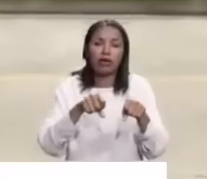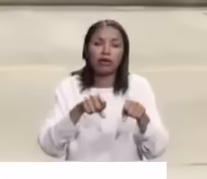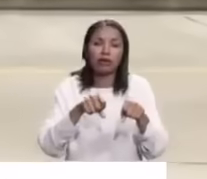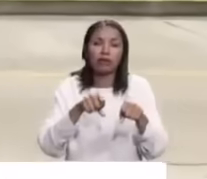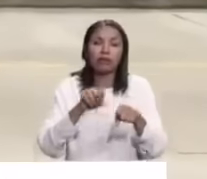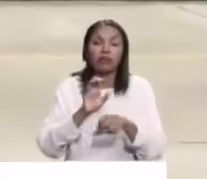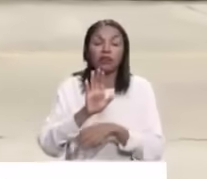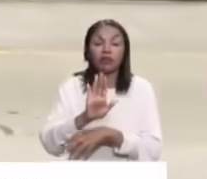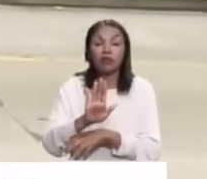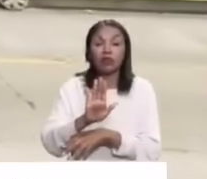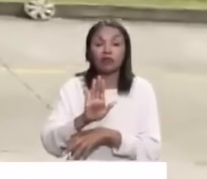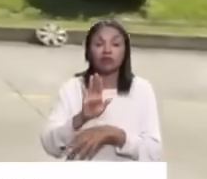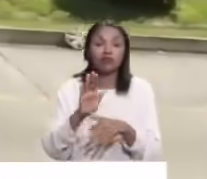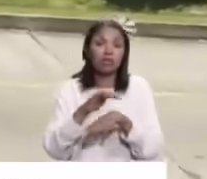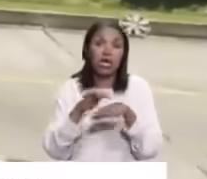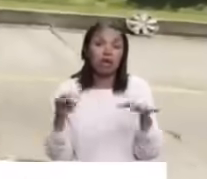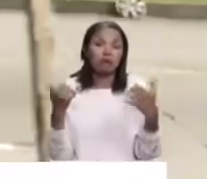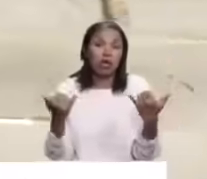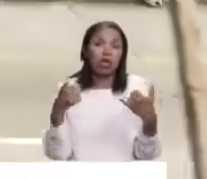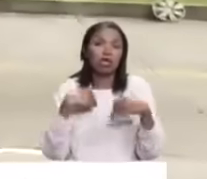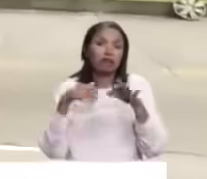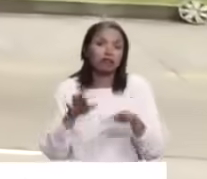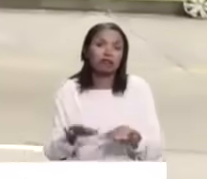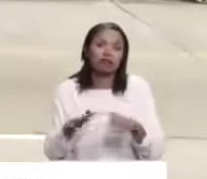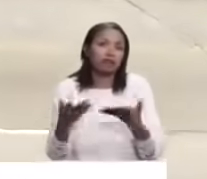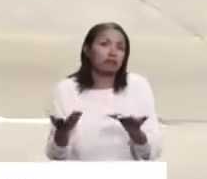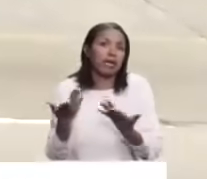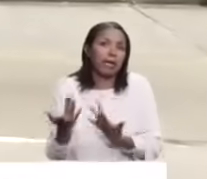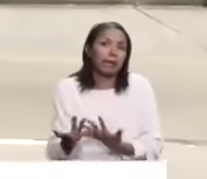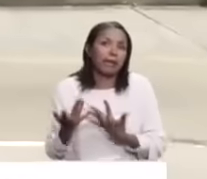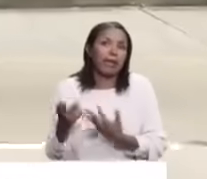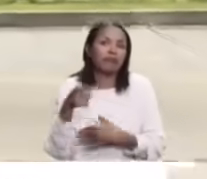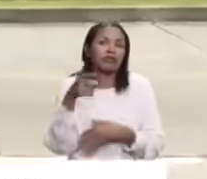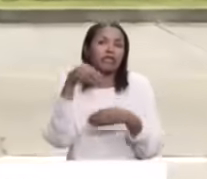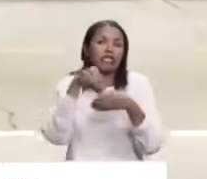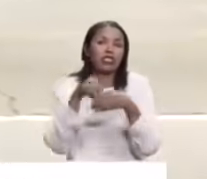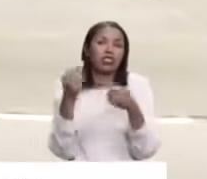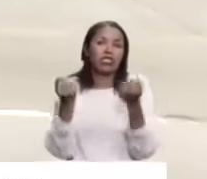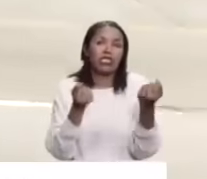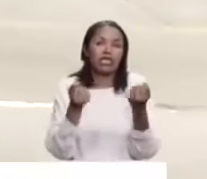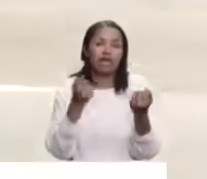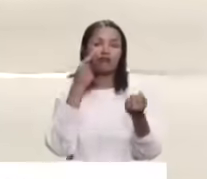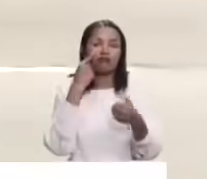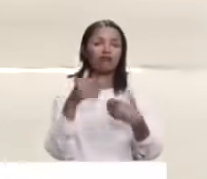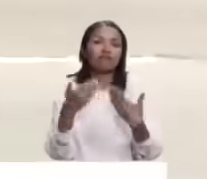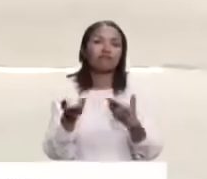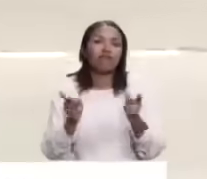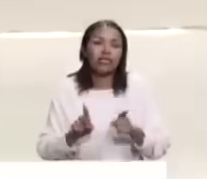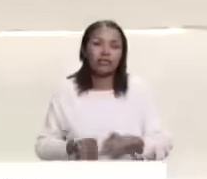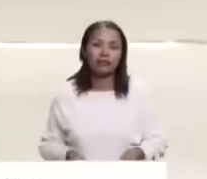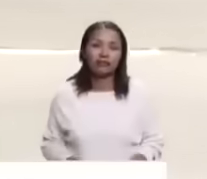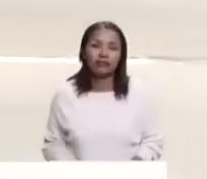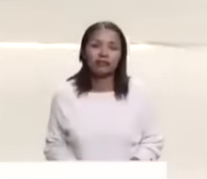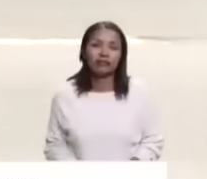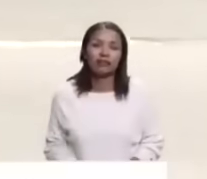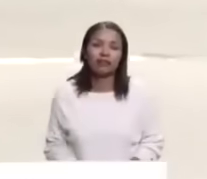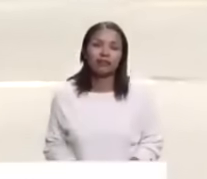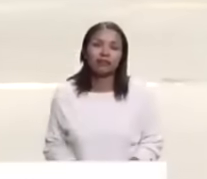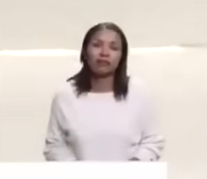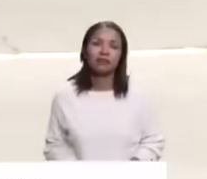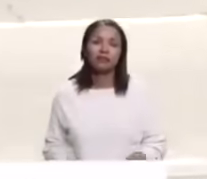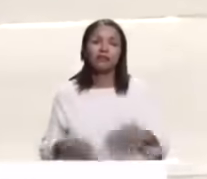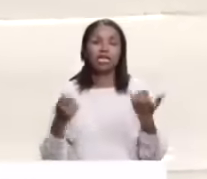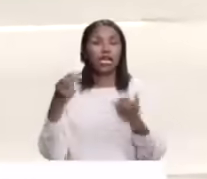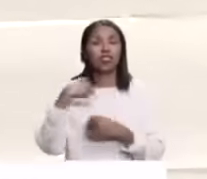detuvieron inmediatamente y aquí hemos estado desde aproximadamente poco más de una hora. En verdad, nosotros